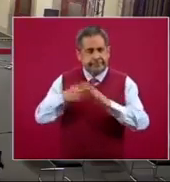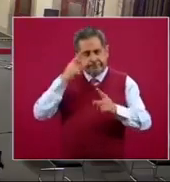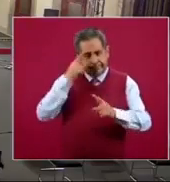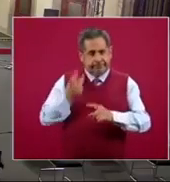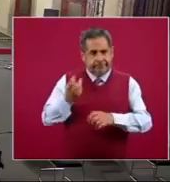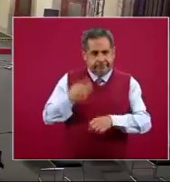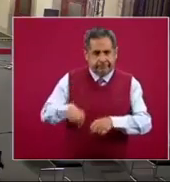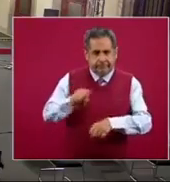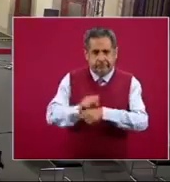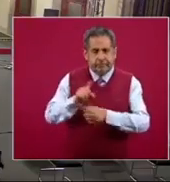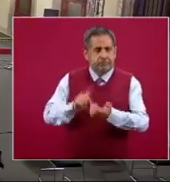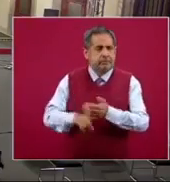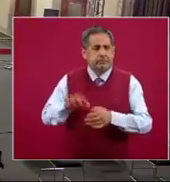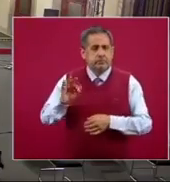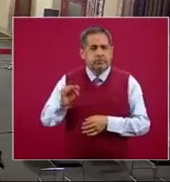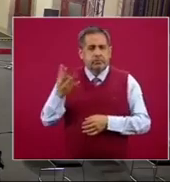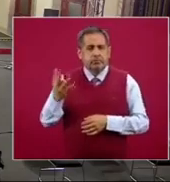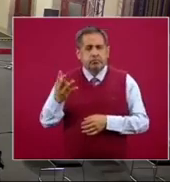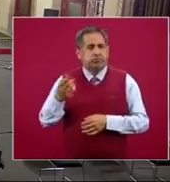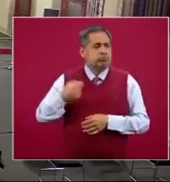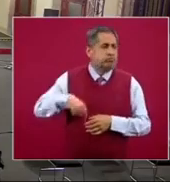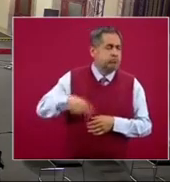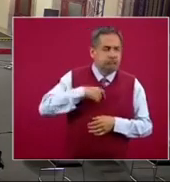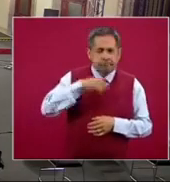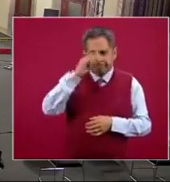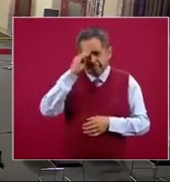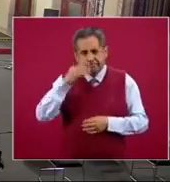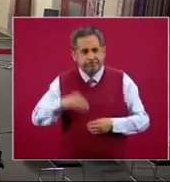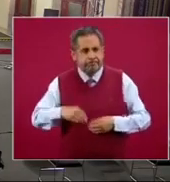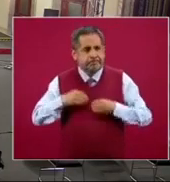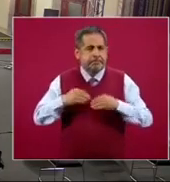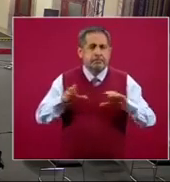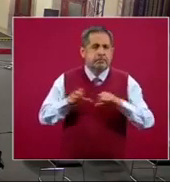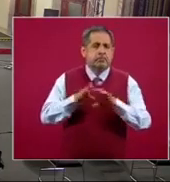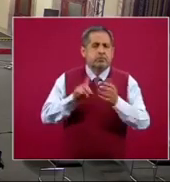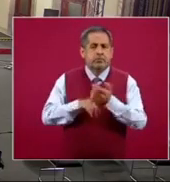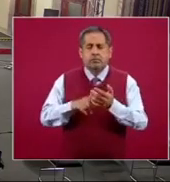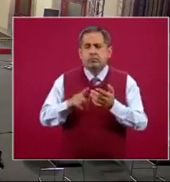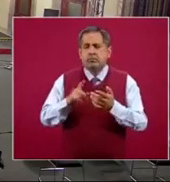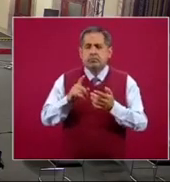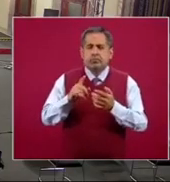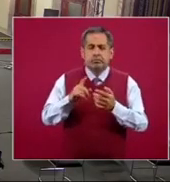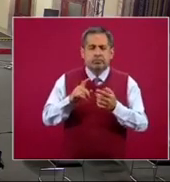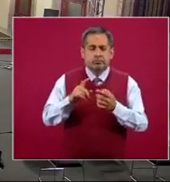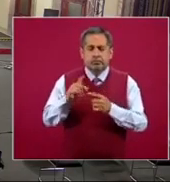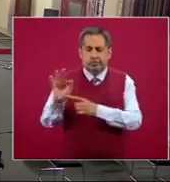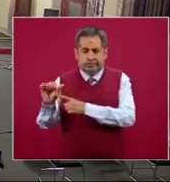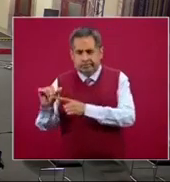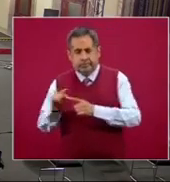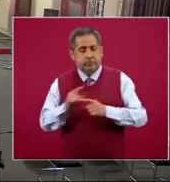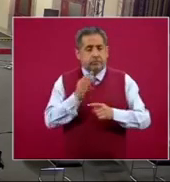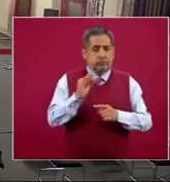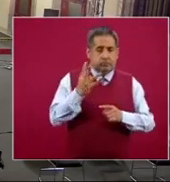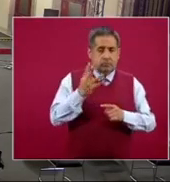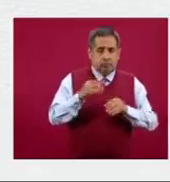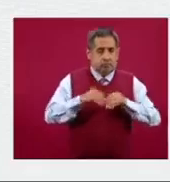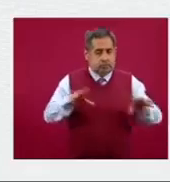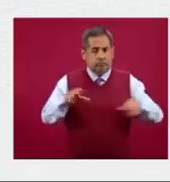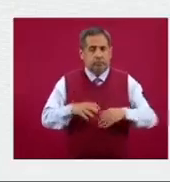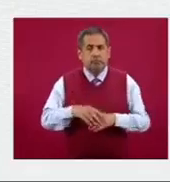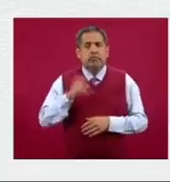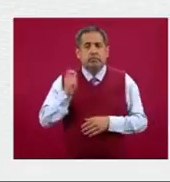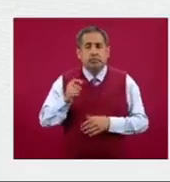esta semana 44, estamos viviendo la 46, reportamos la 44, es que se